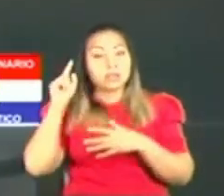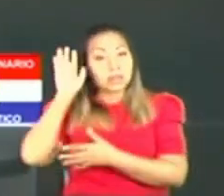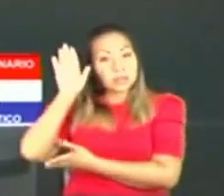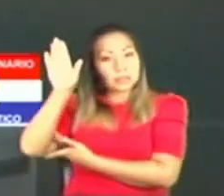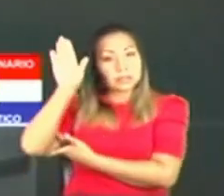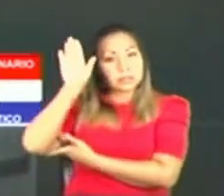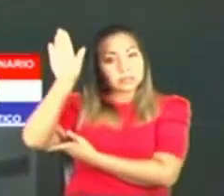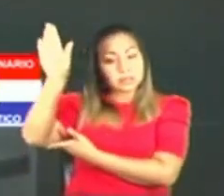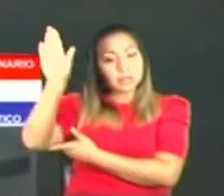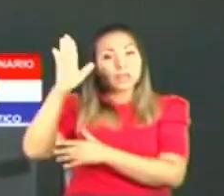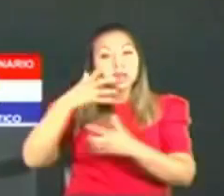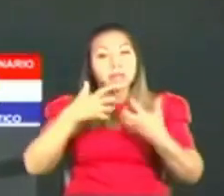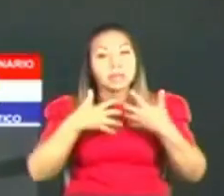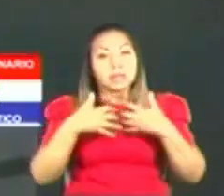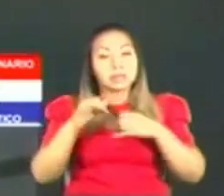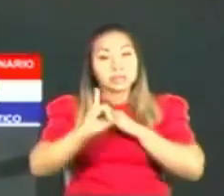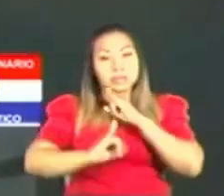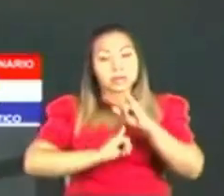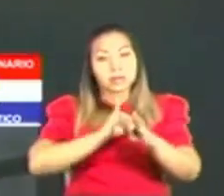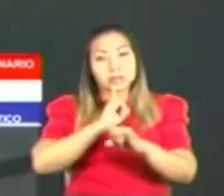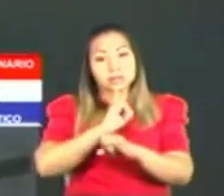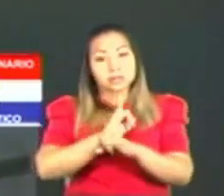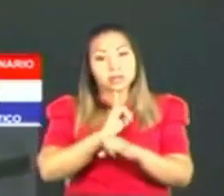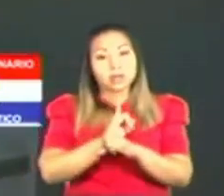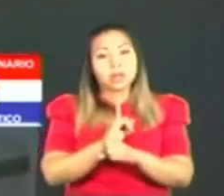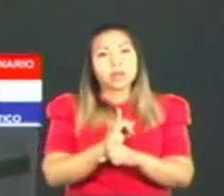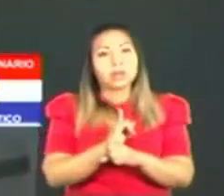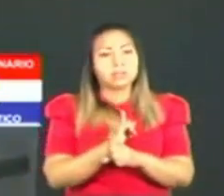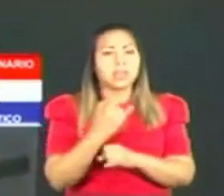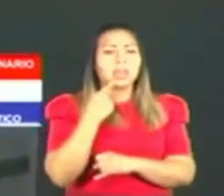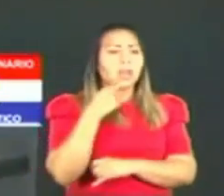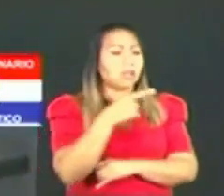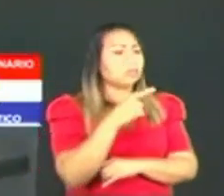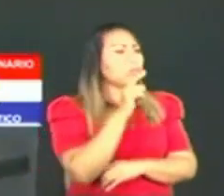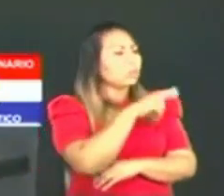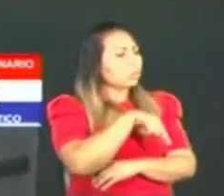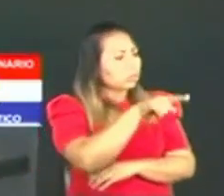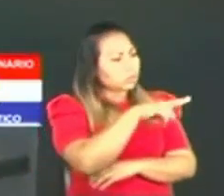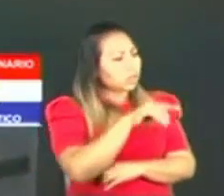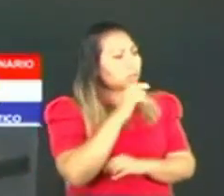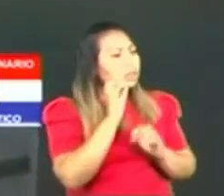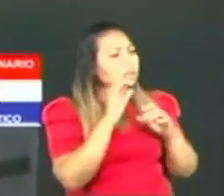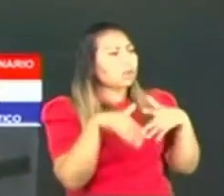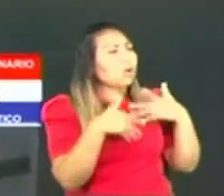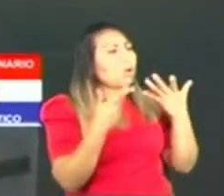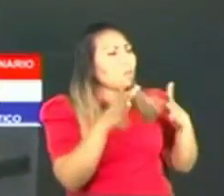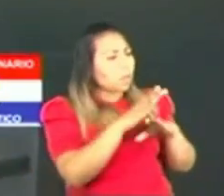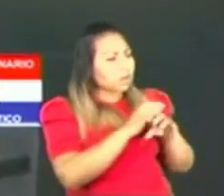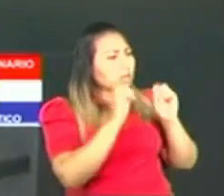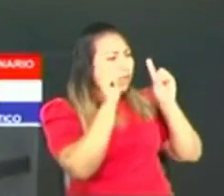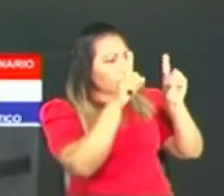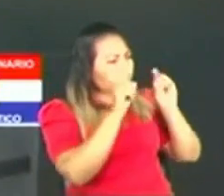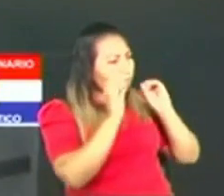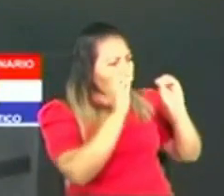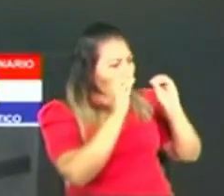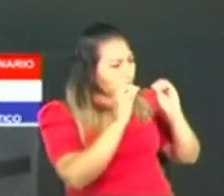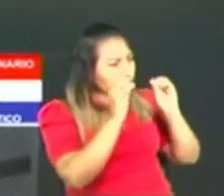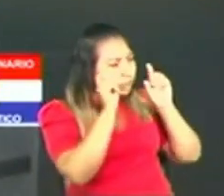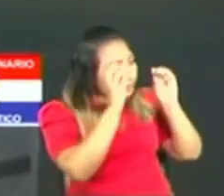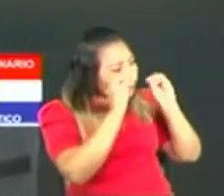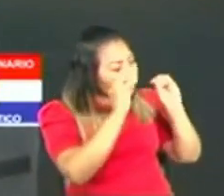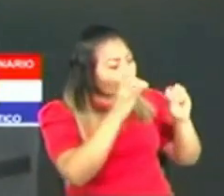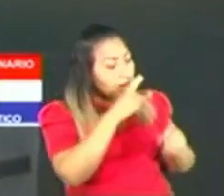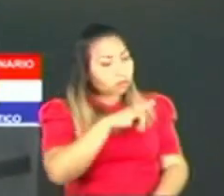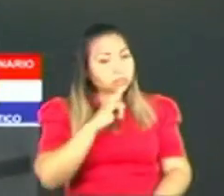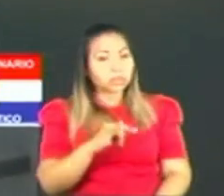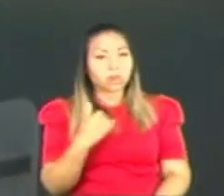no nos van a decir a nosotros cómo tenemos que educar a nuestros hijos y que aquí no se puede contravenir el